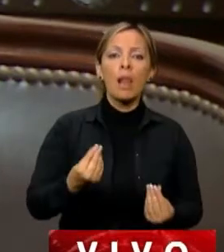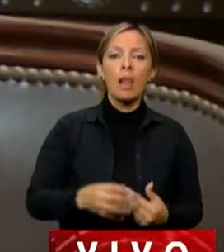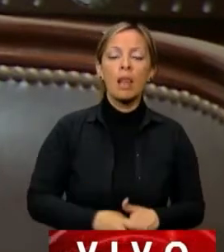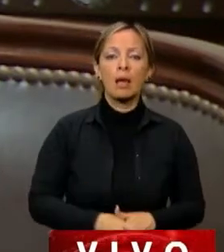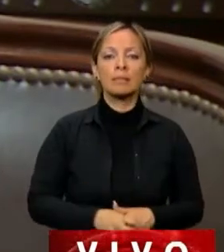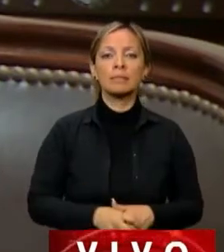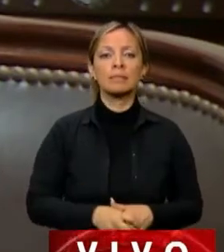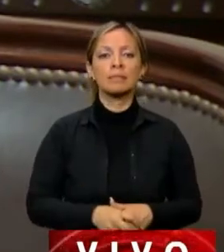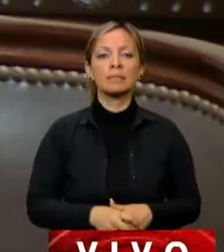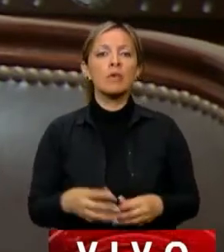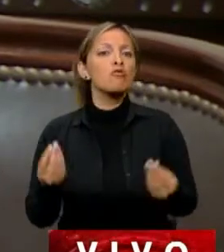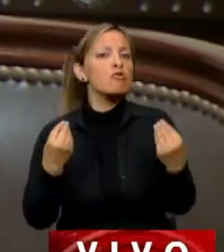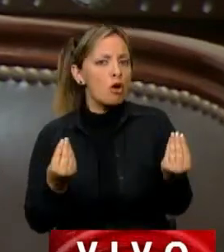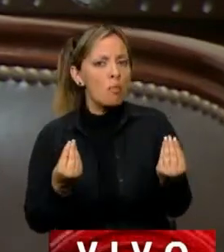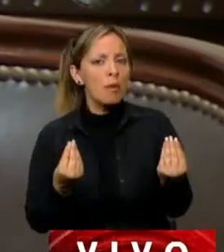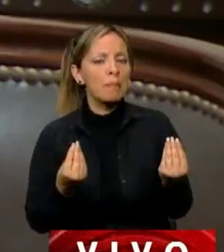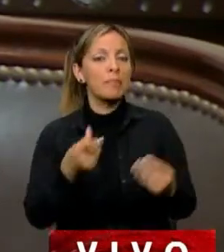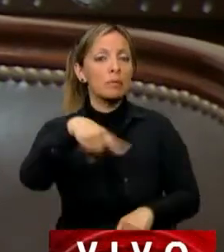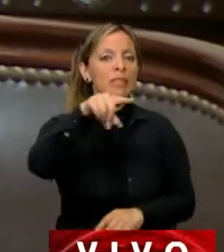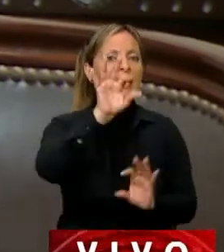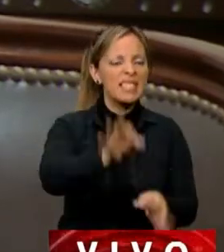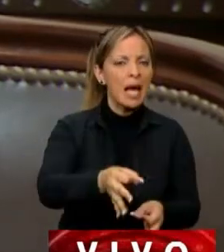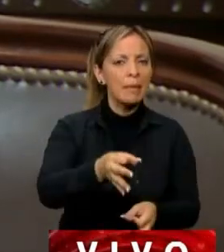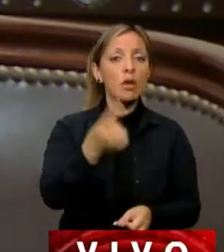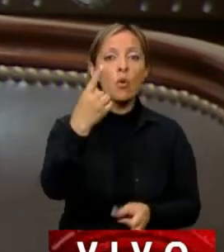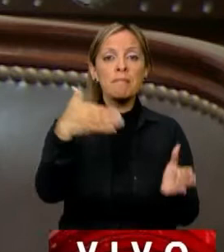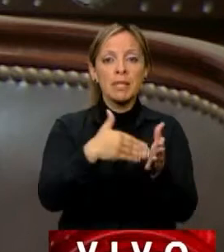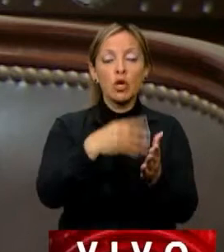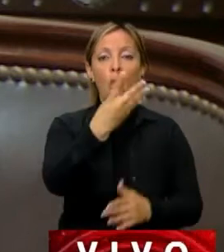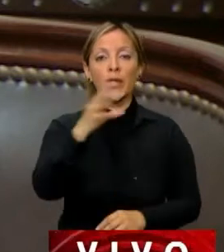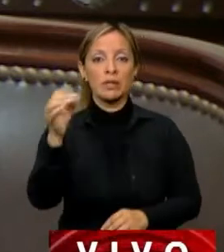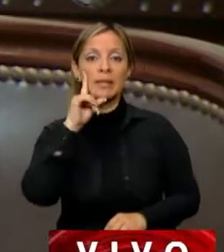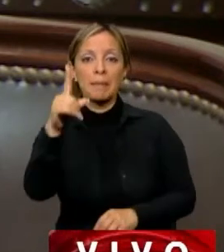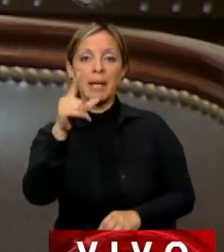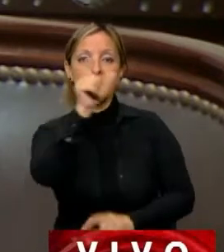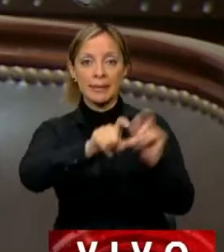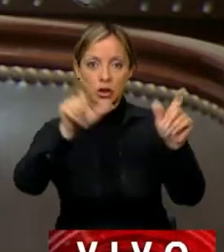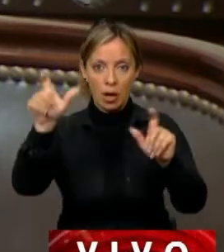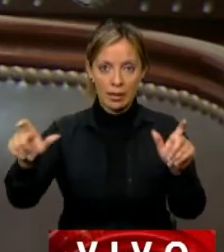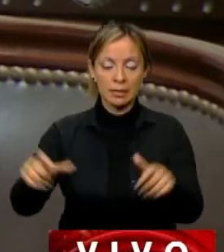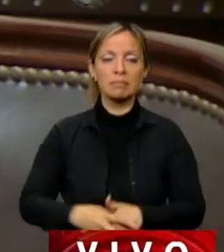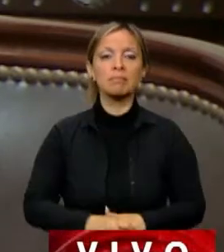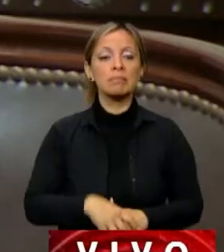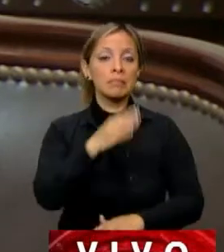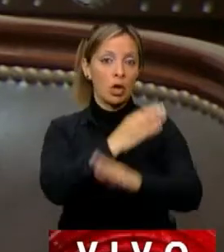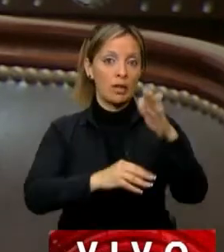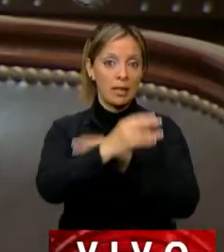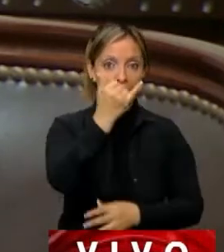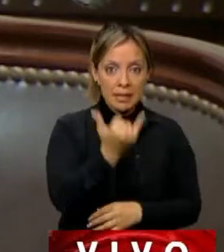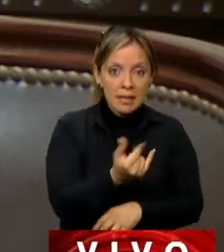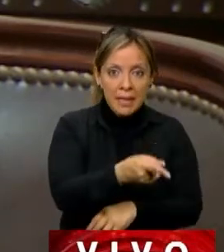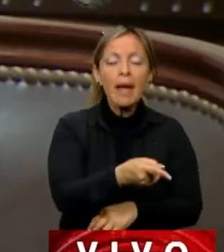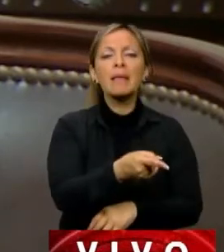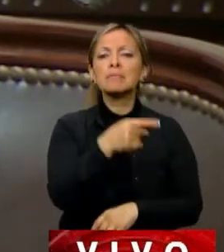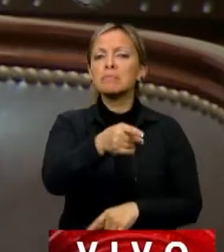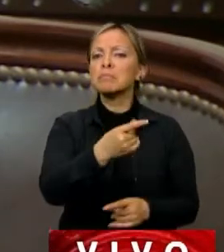¿Cómo van a hacer, sabiendo que hay 1.400.000 personas con discapacidad